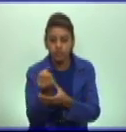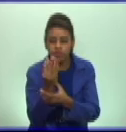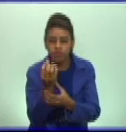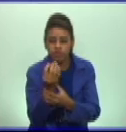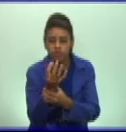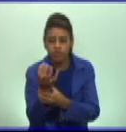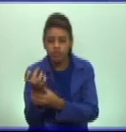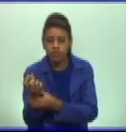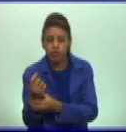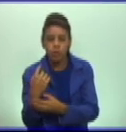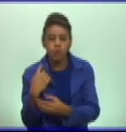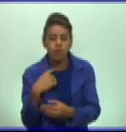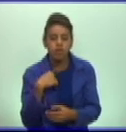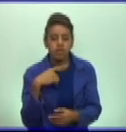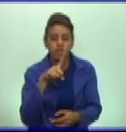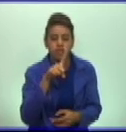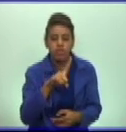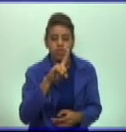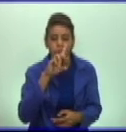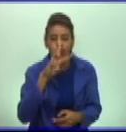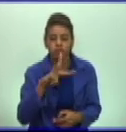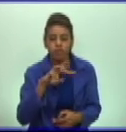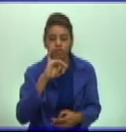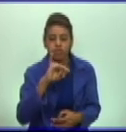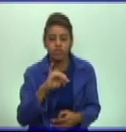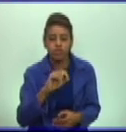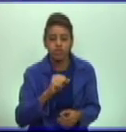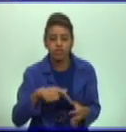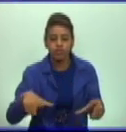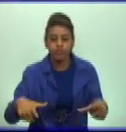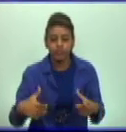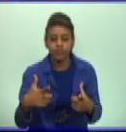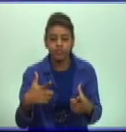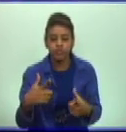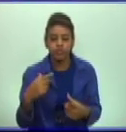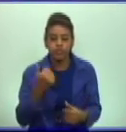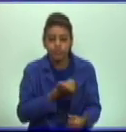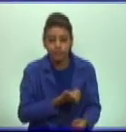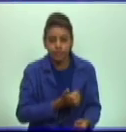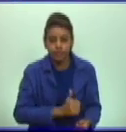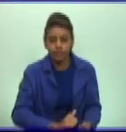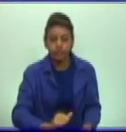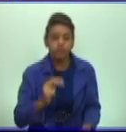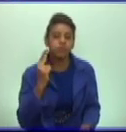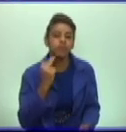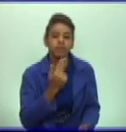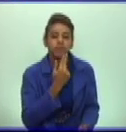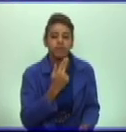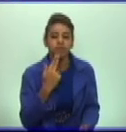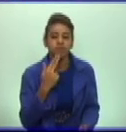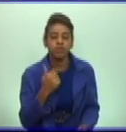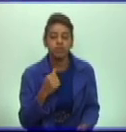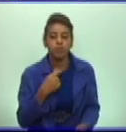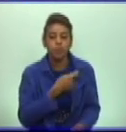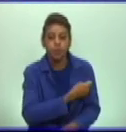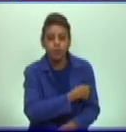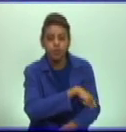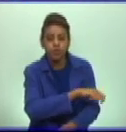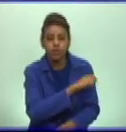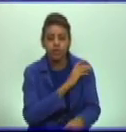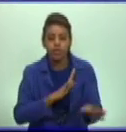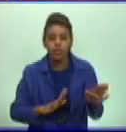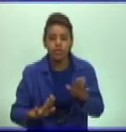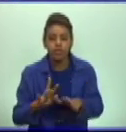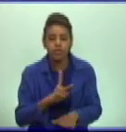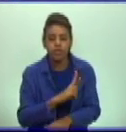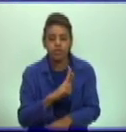el 137 aniversario del natalicio de José Martí. Un ejemplo de cómo el pueblo defiende la revolución